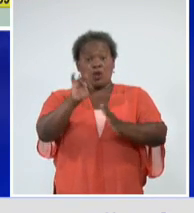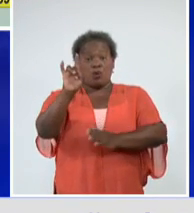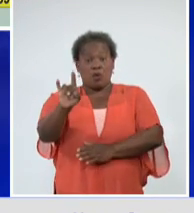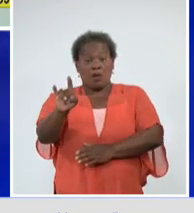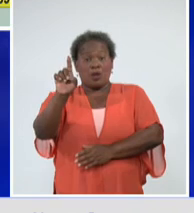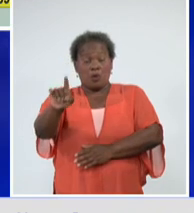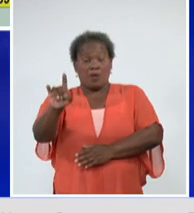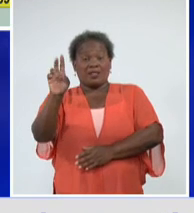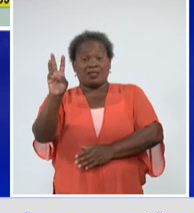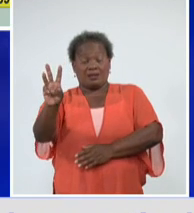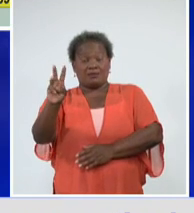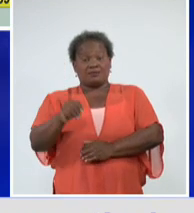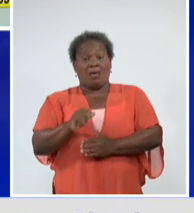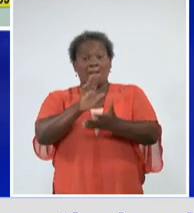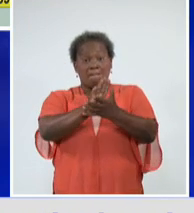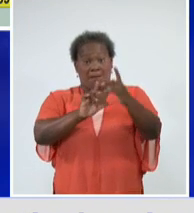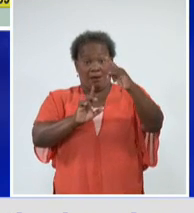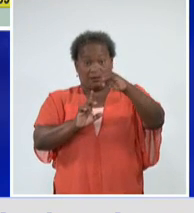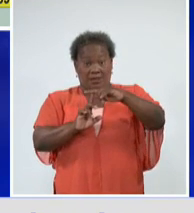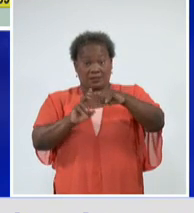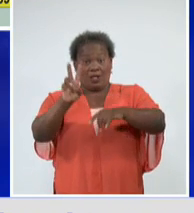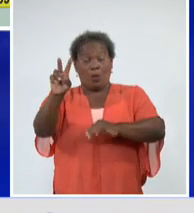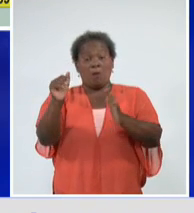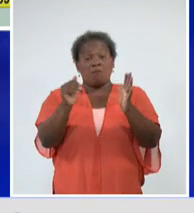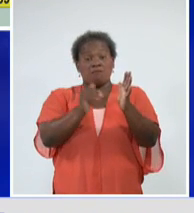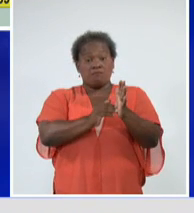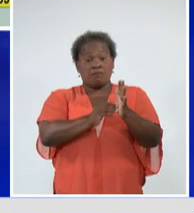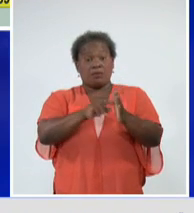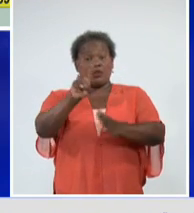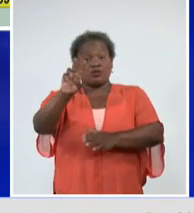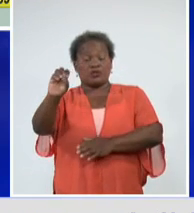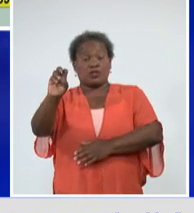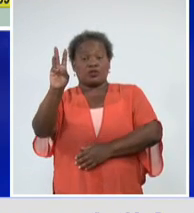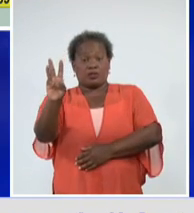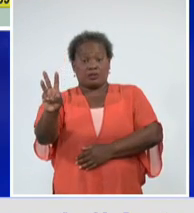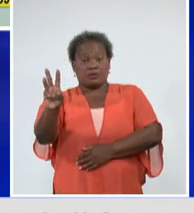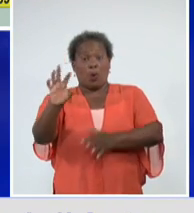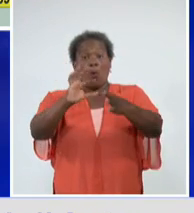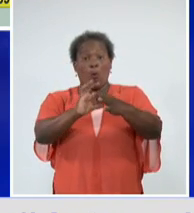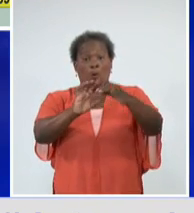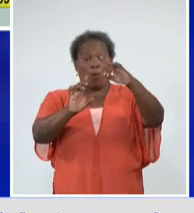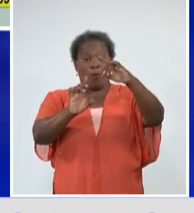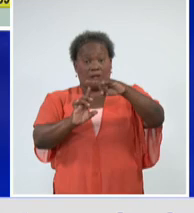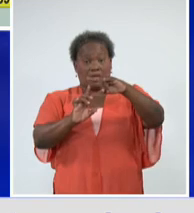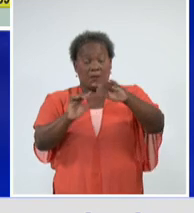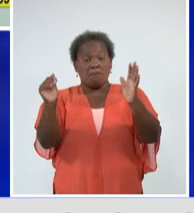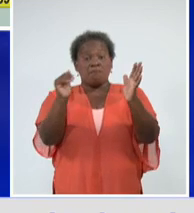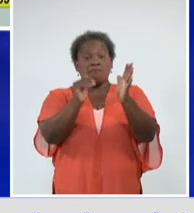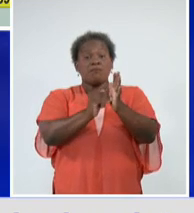2.993, Matanzas, 2.203, Guantánamo,